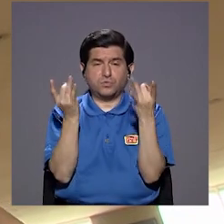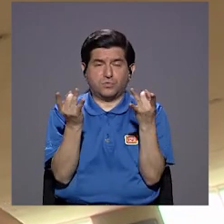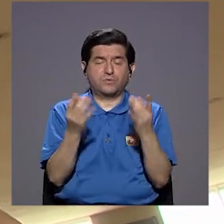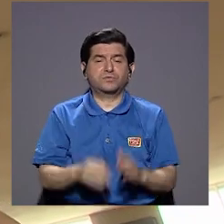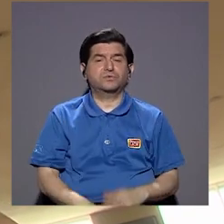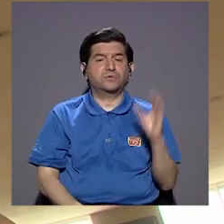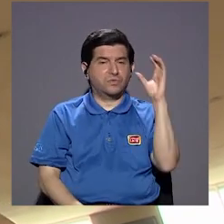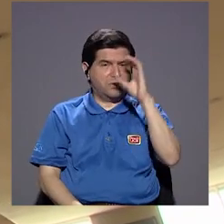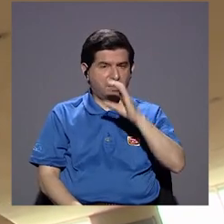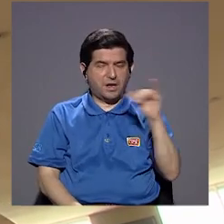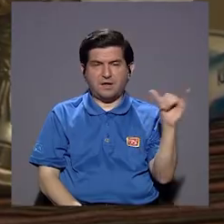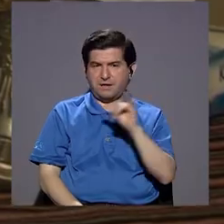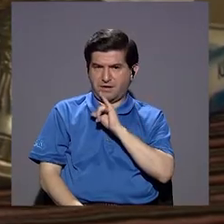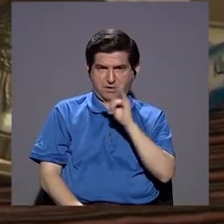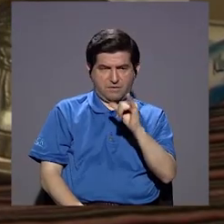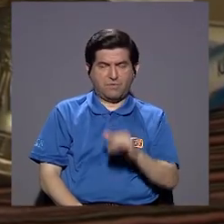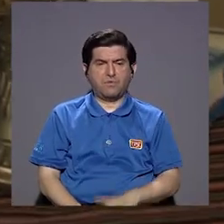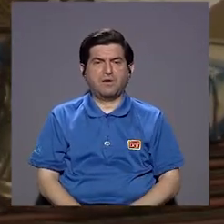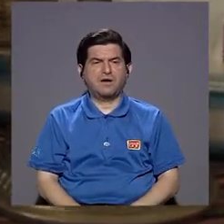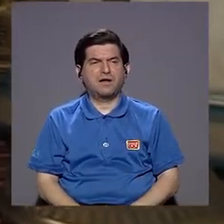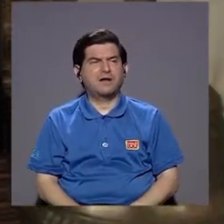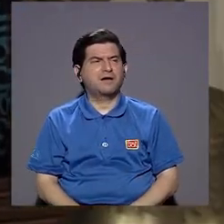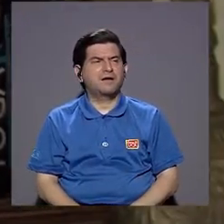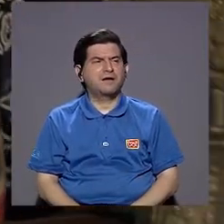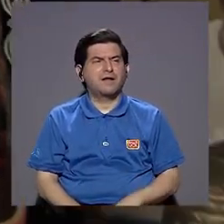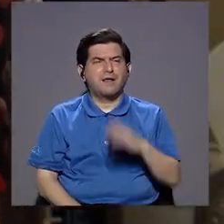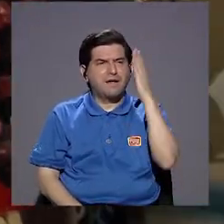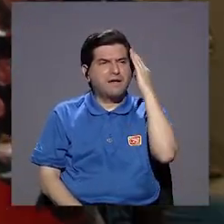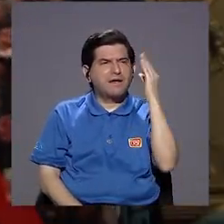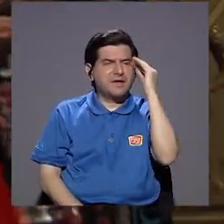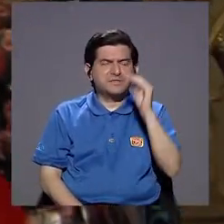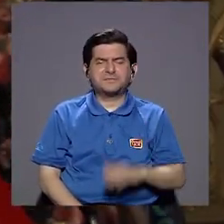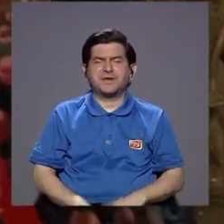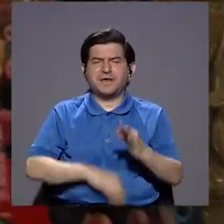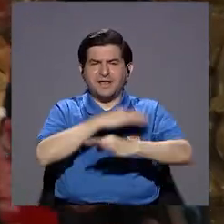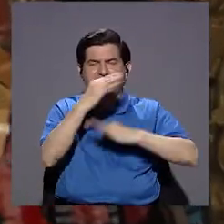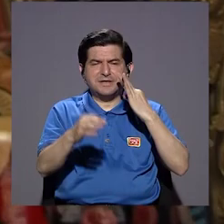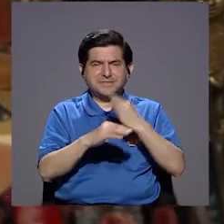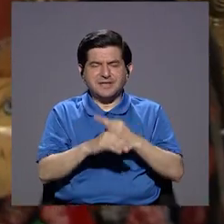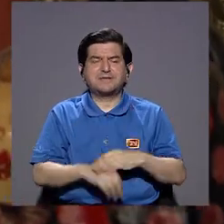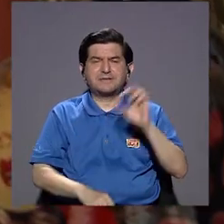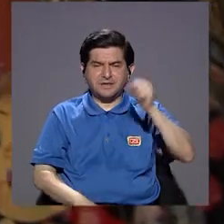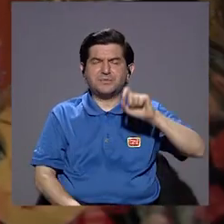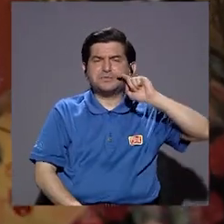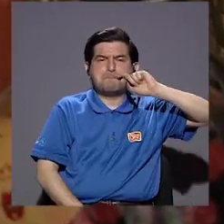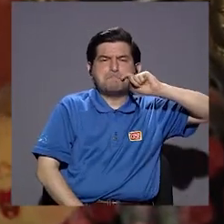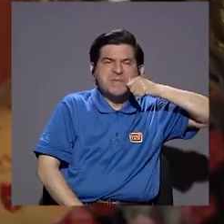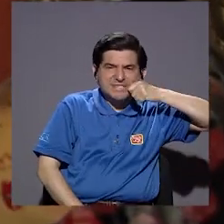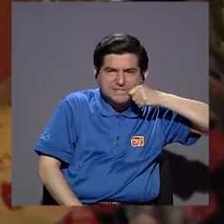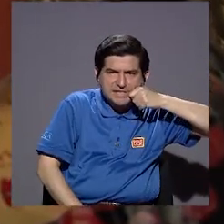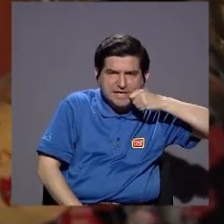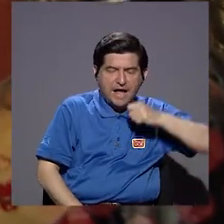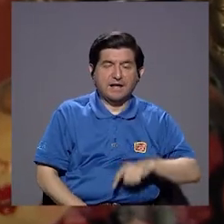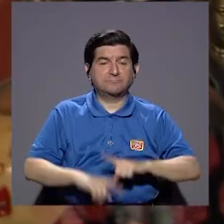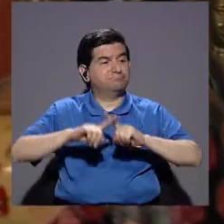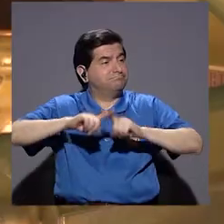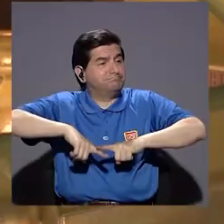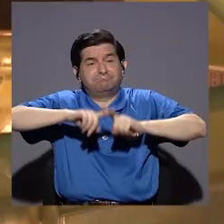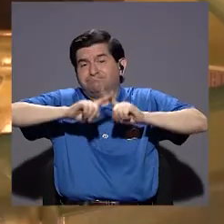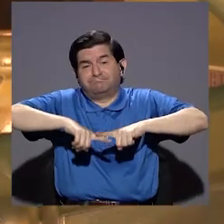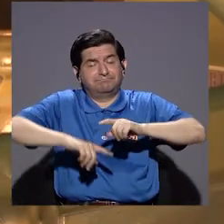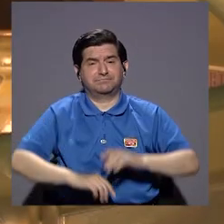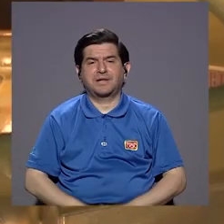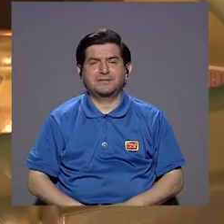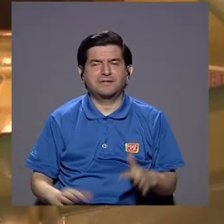que buscan más como una experiencia más mística, y sí. Entonces, eso depende, eso